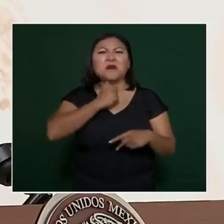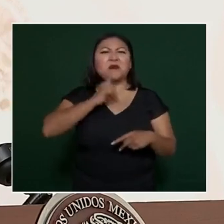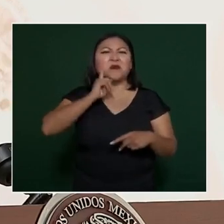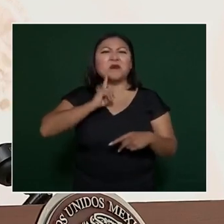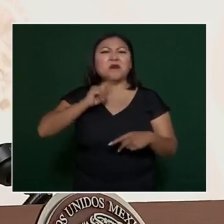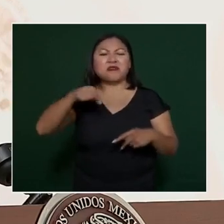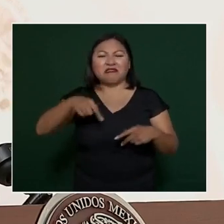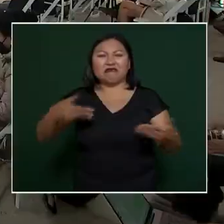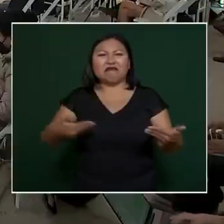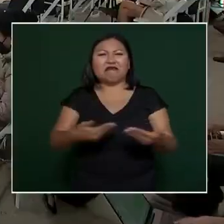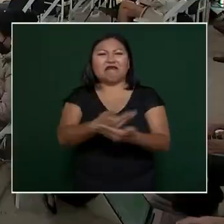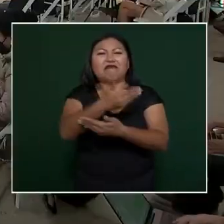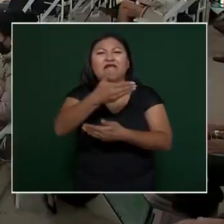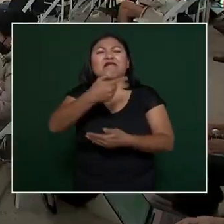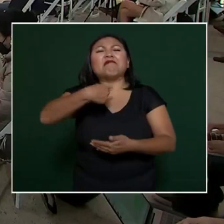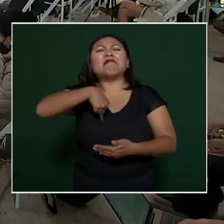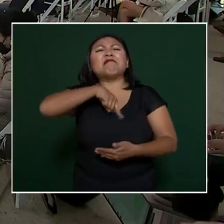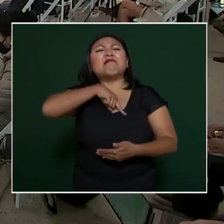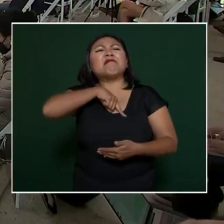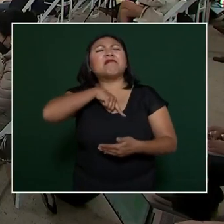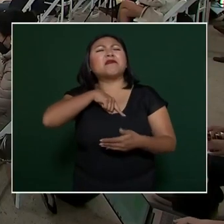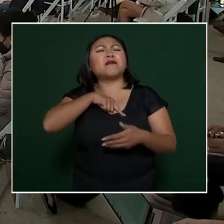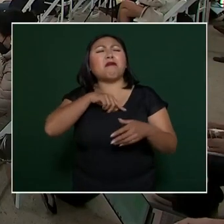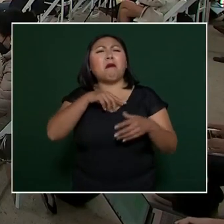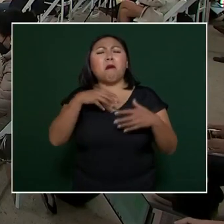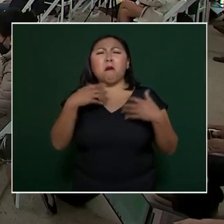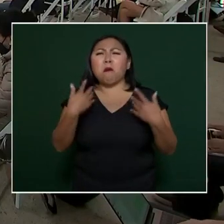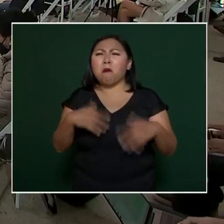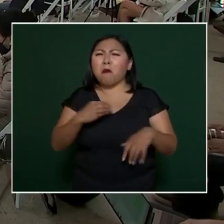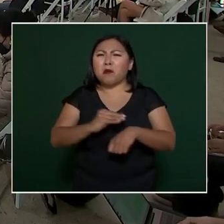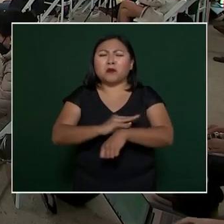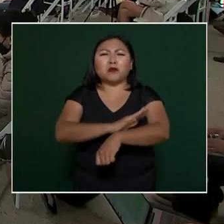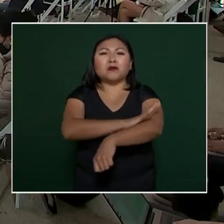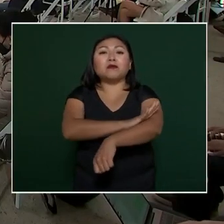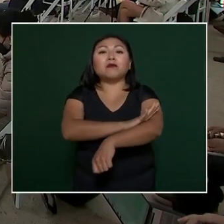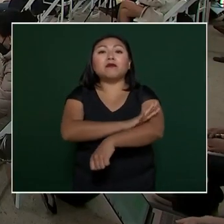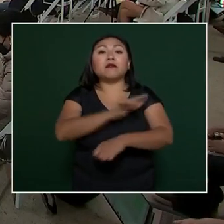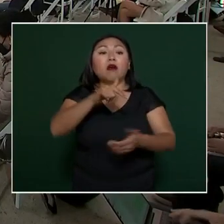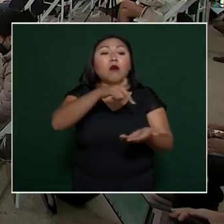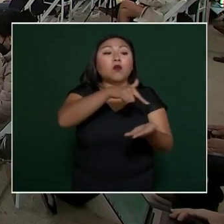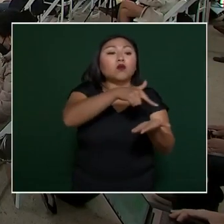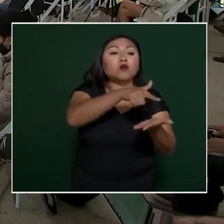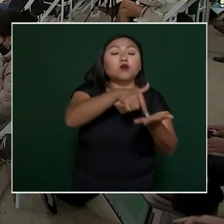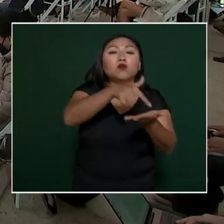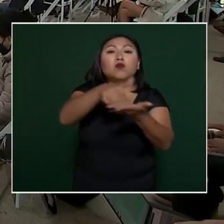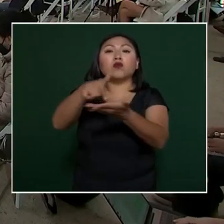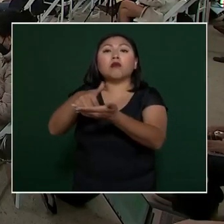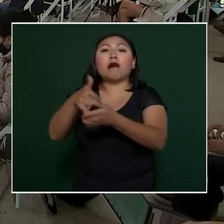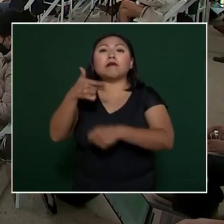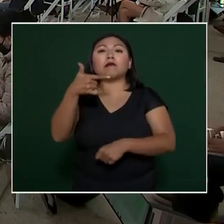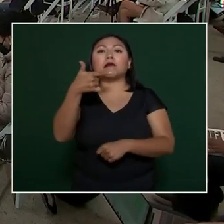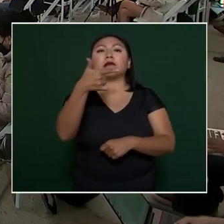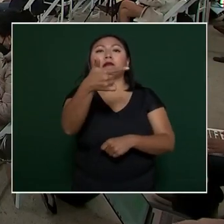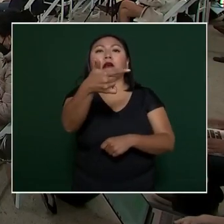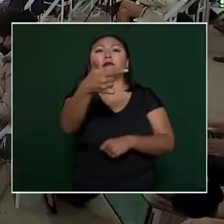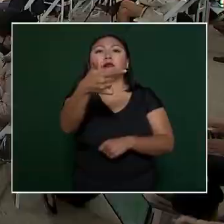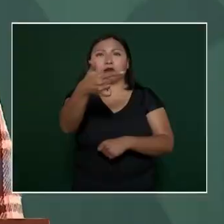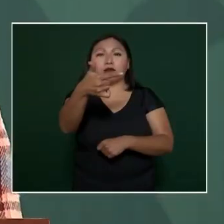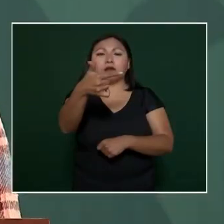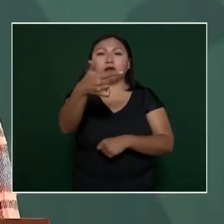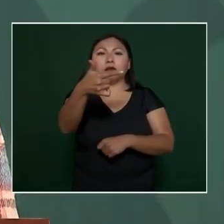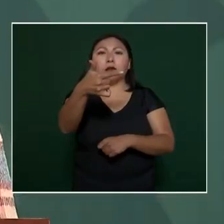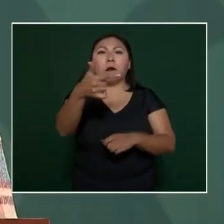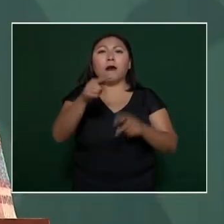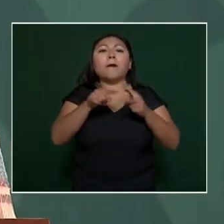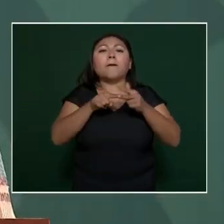recibirlo en esta gira histórica por los siete municipios de Baja California hoy es el comienzo de estos